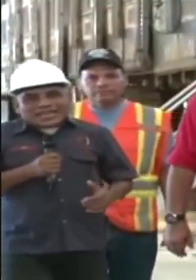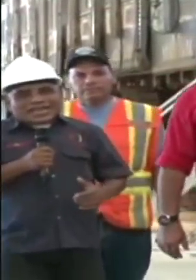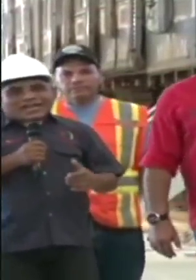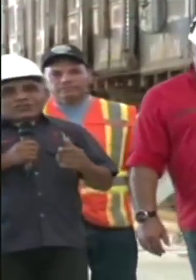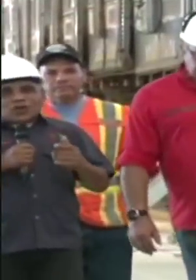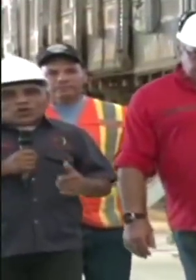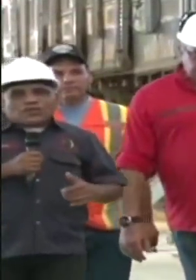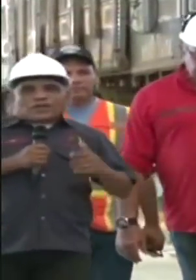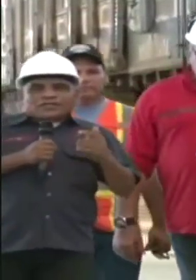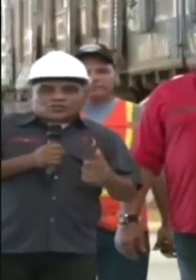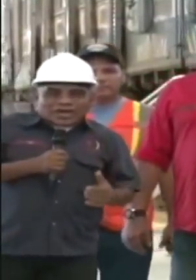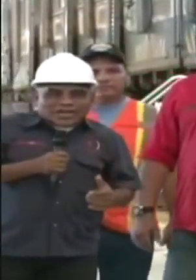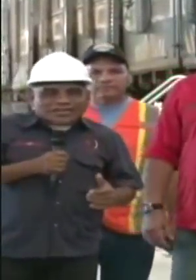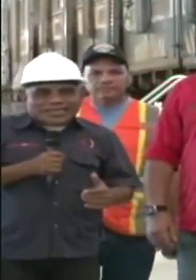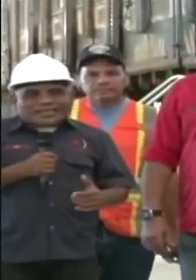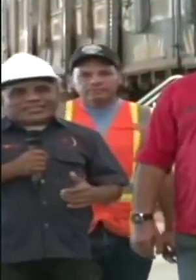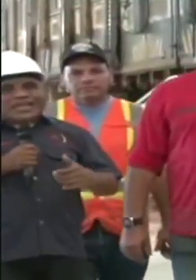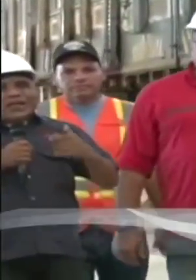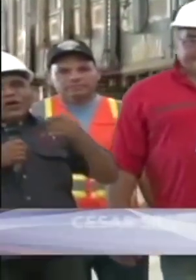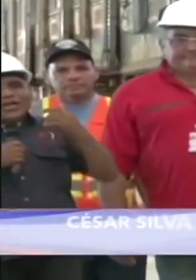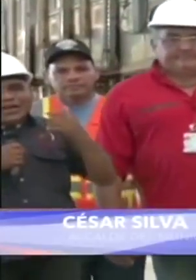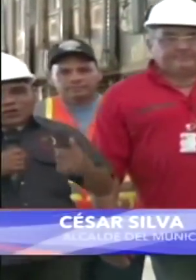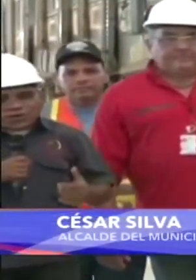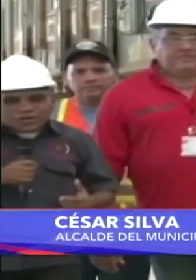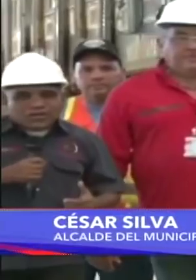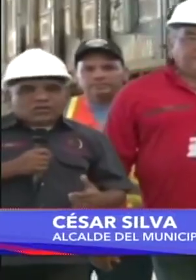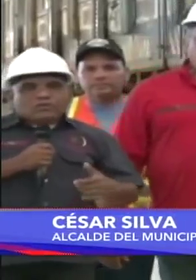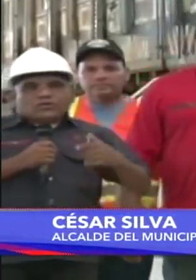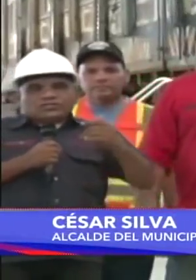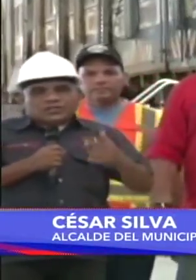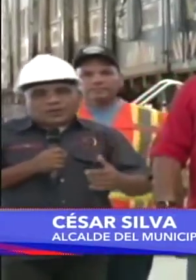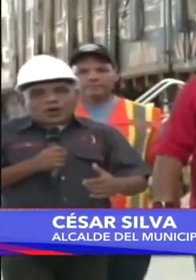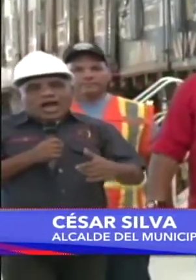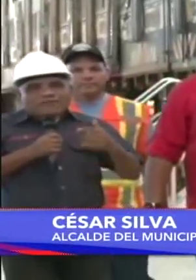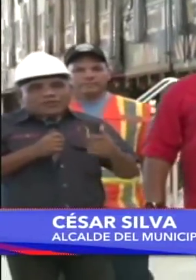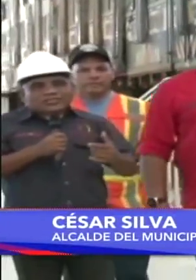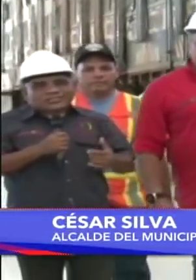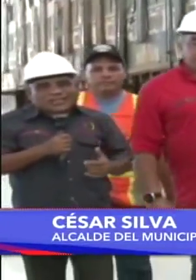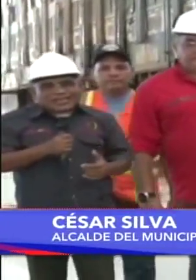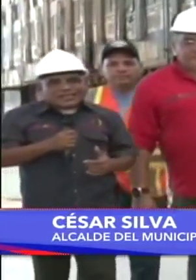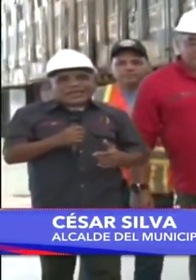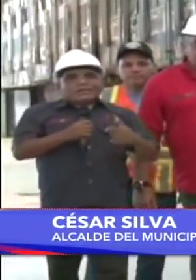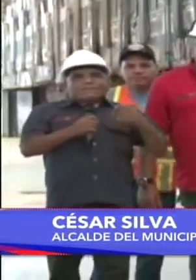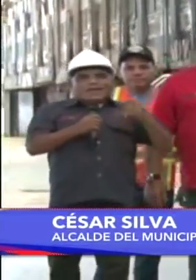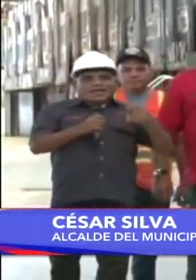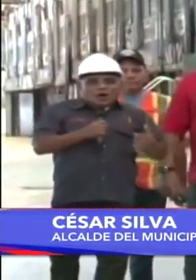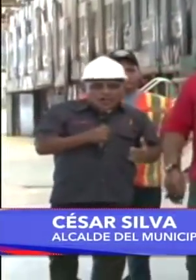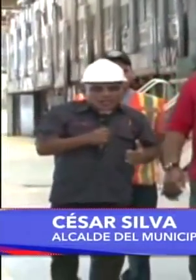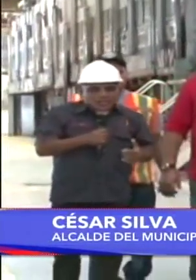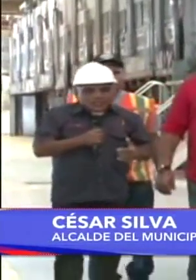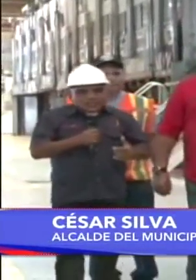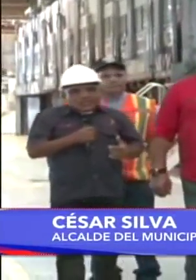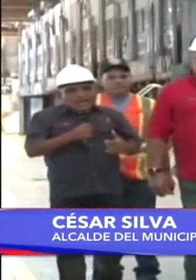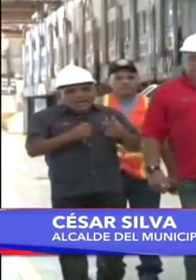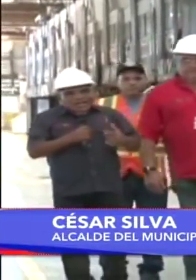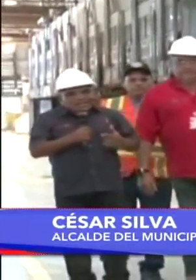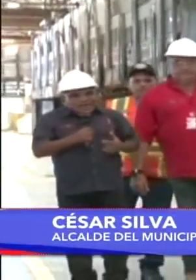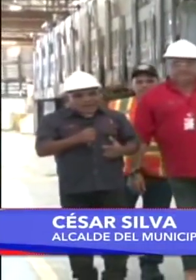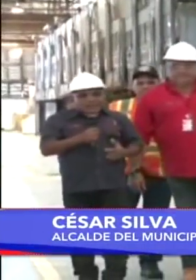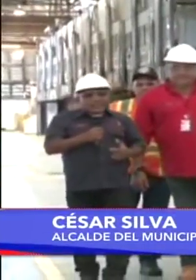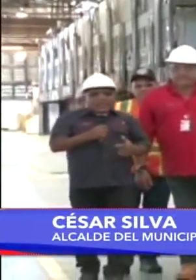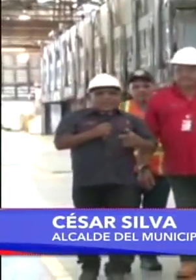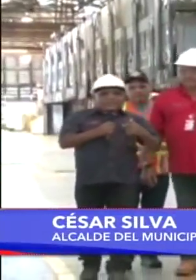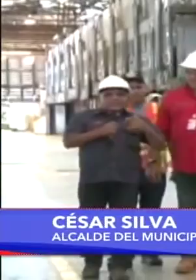la empresa Cartón de Venezuela, desde el estado de Yaracuy, municipio afrodescendiente, Veroes.